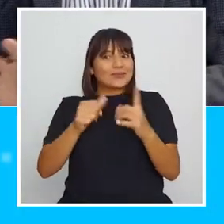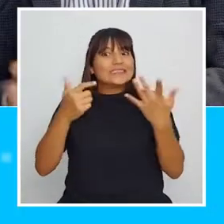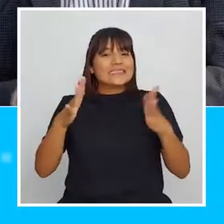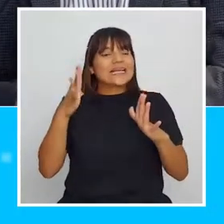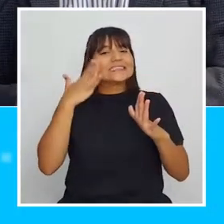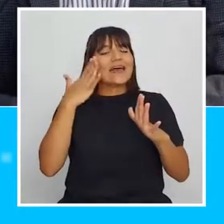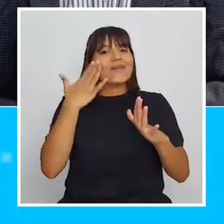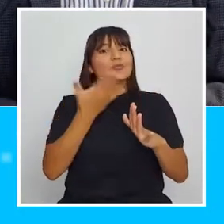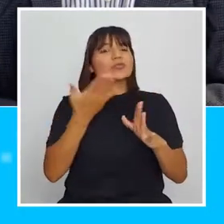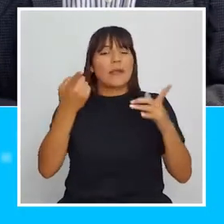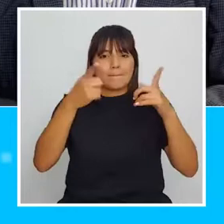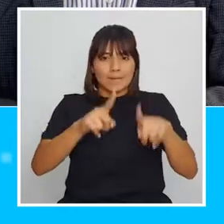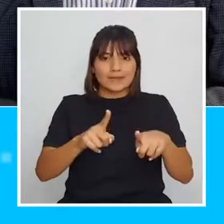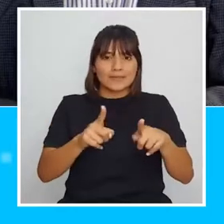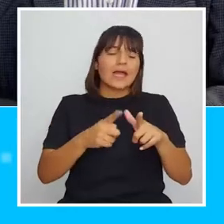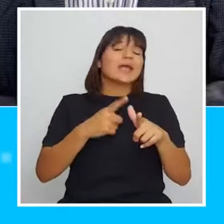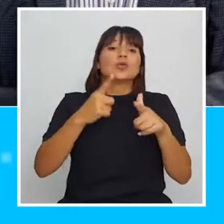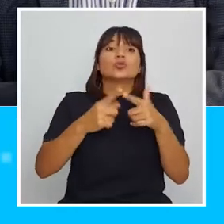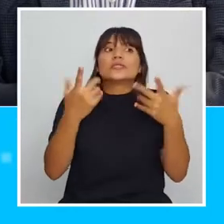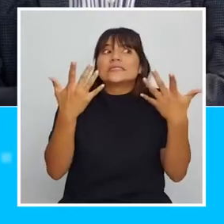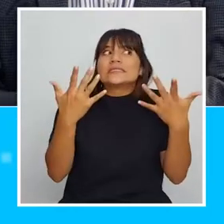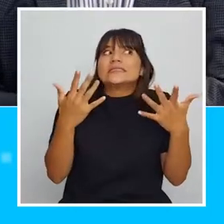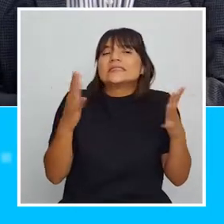tenemos esa idea, esas informaciones,